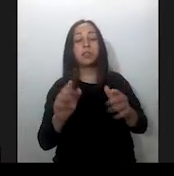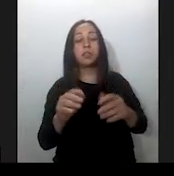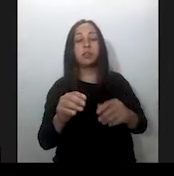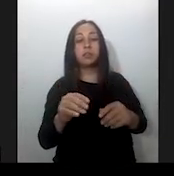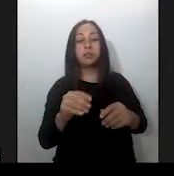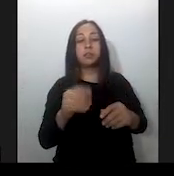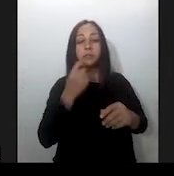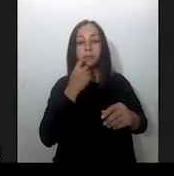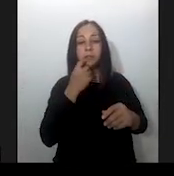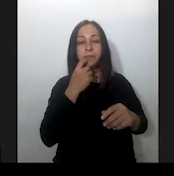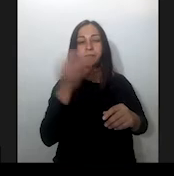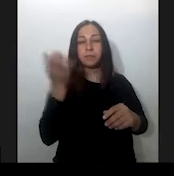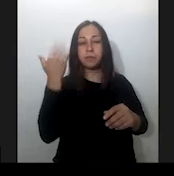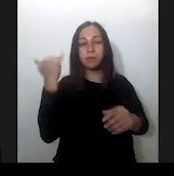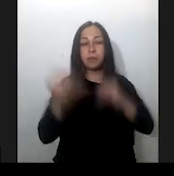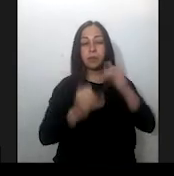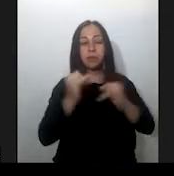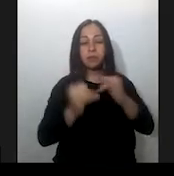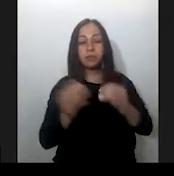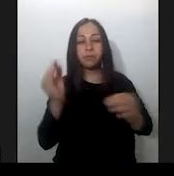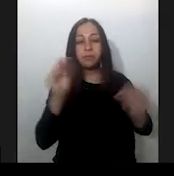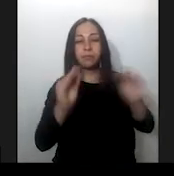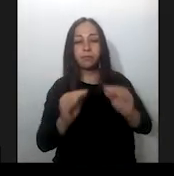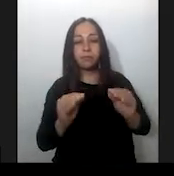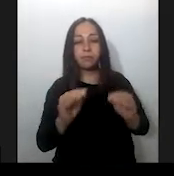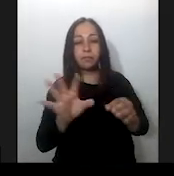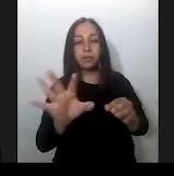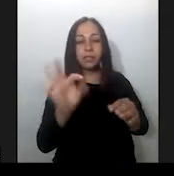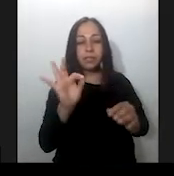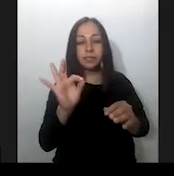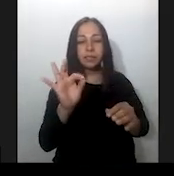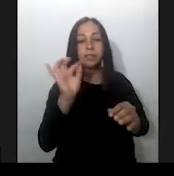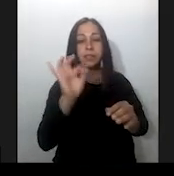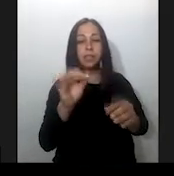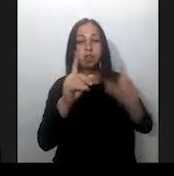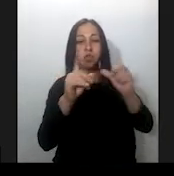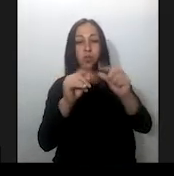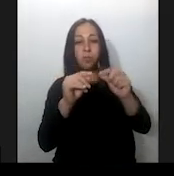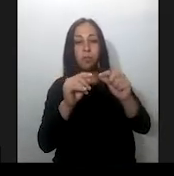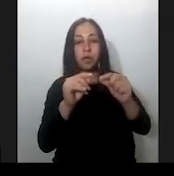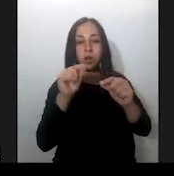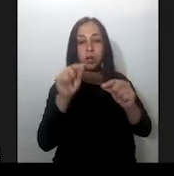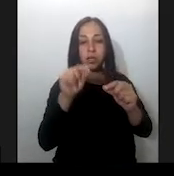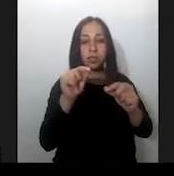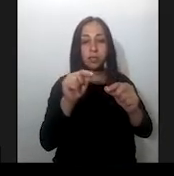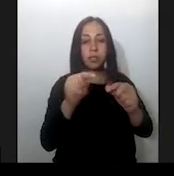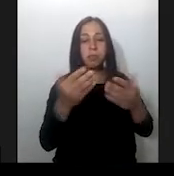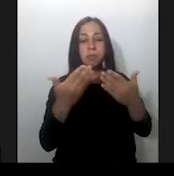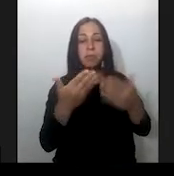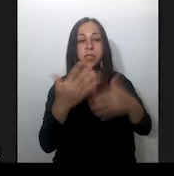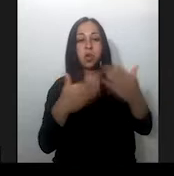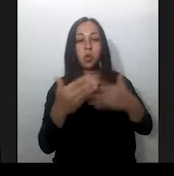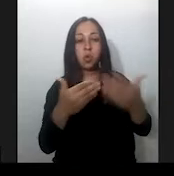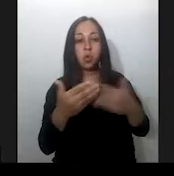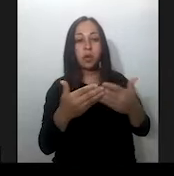celdas, ¿sí? Que esto un poquito ya lo comentamos, que es lo que veíamos cuando seleccionábamos la opción de número en este botón, que nos